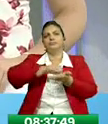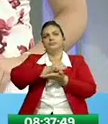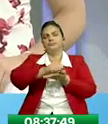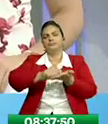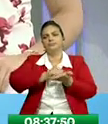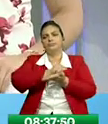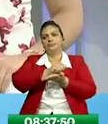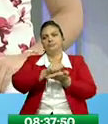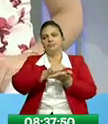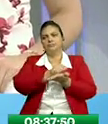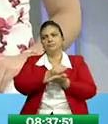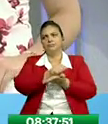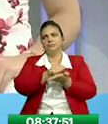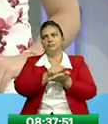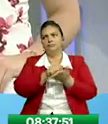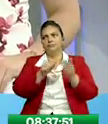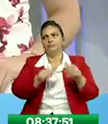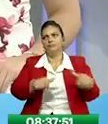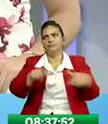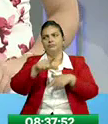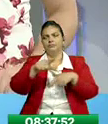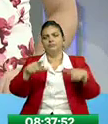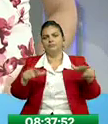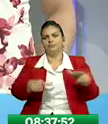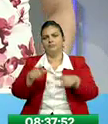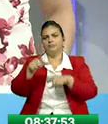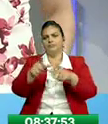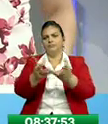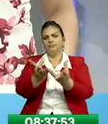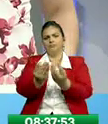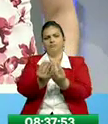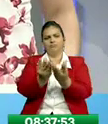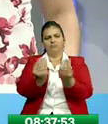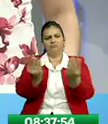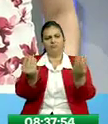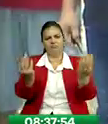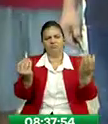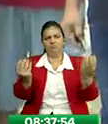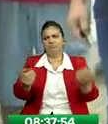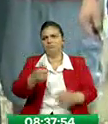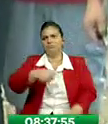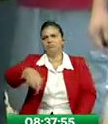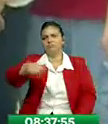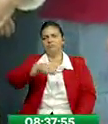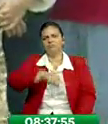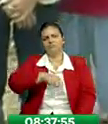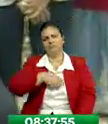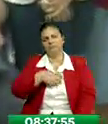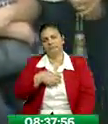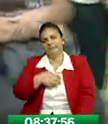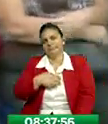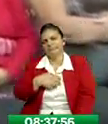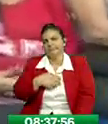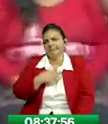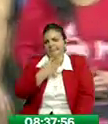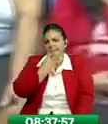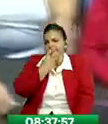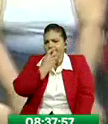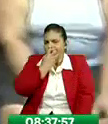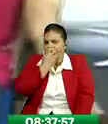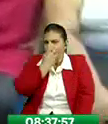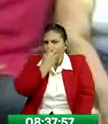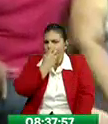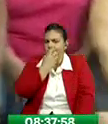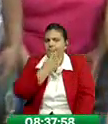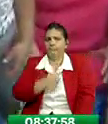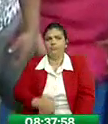donde hay un sector muy popular y de muchas personas que están incómodos, están con un malestar y sobre todo están